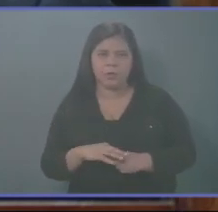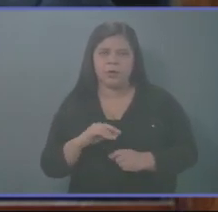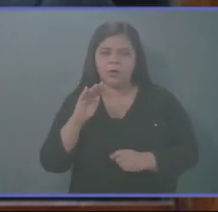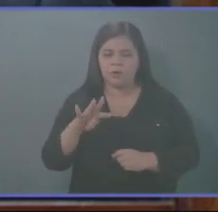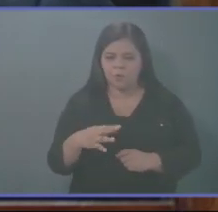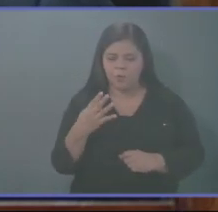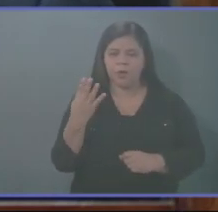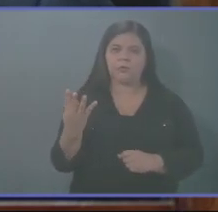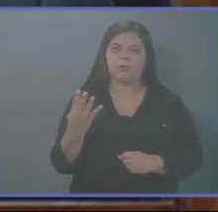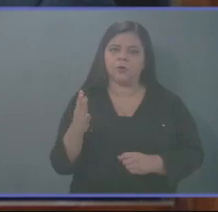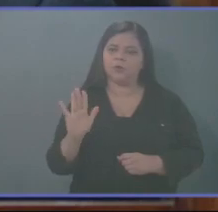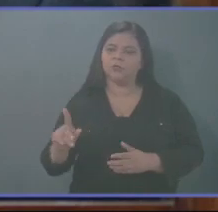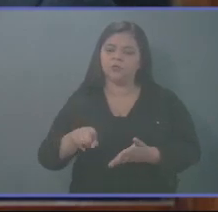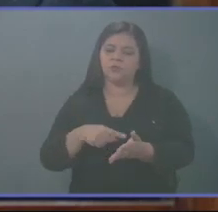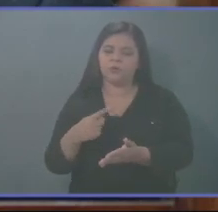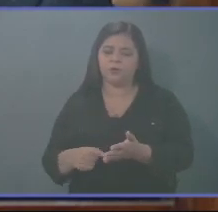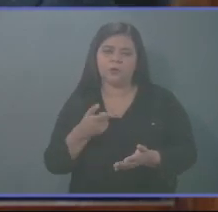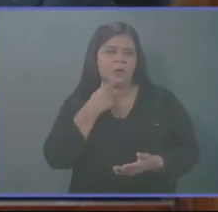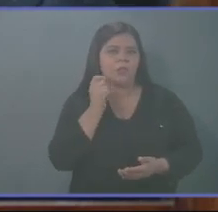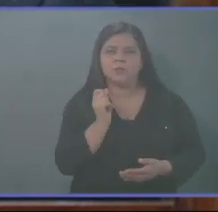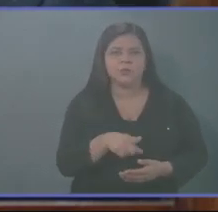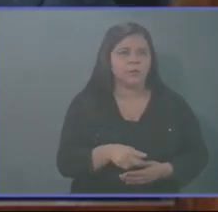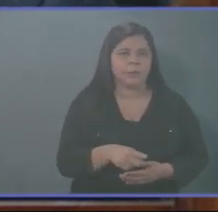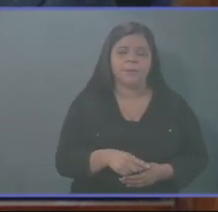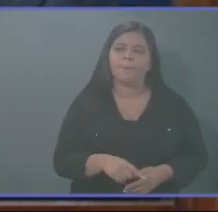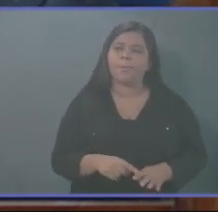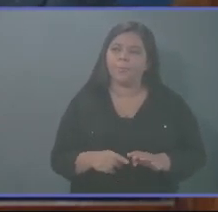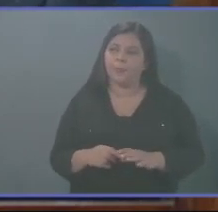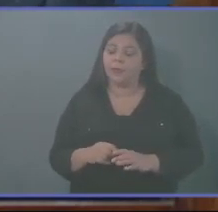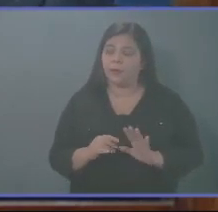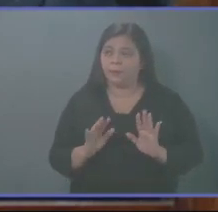voto. Sujeto pasivo.